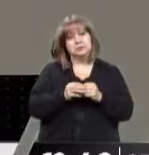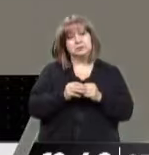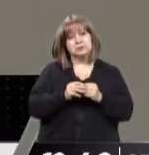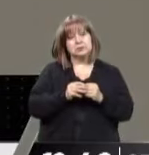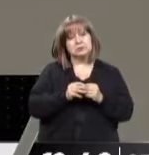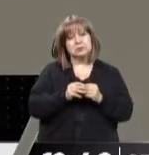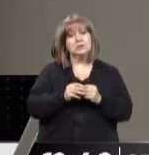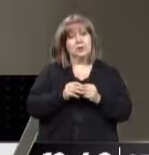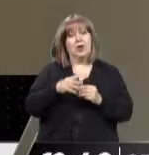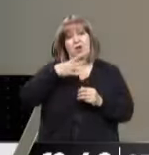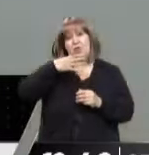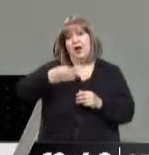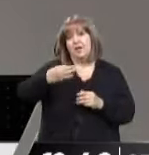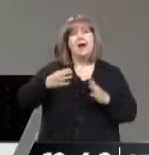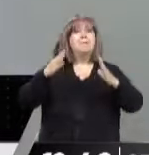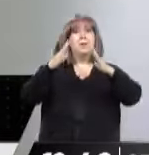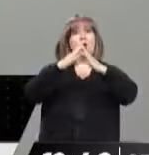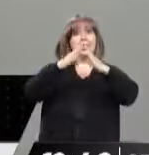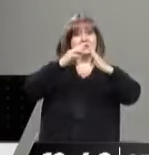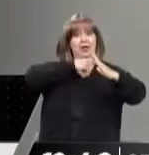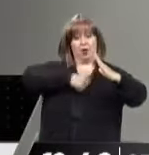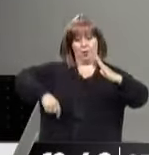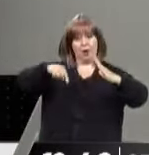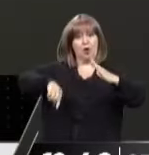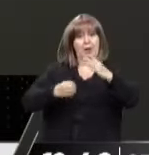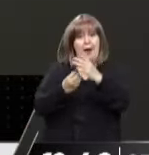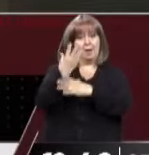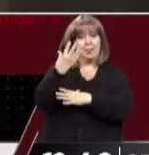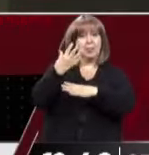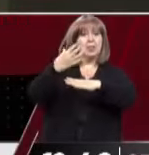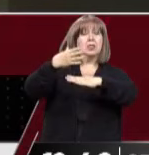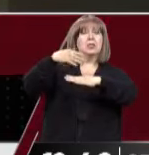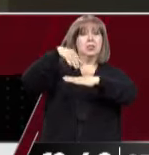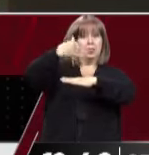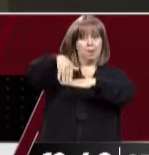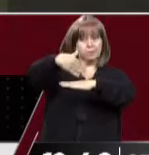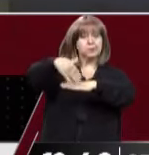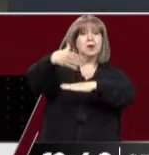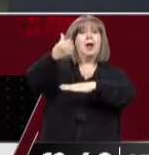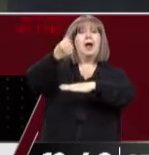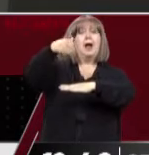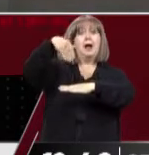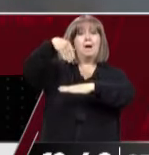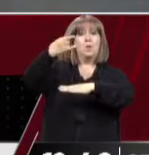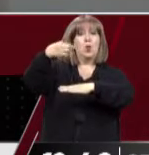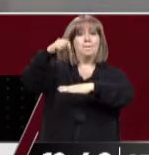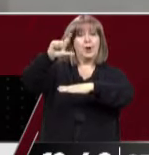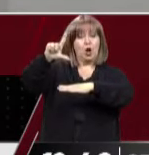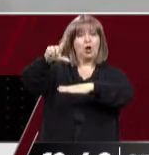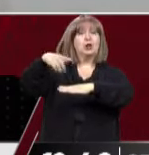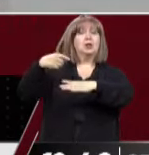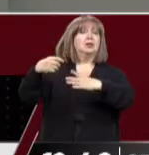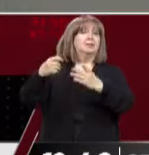Así es seguimos en casa de gobierno Aunque afuera continúan los manifestantes de amopool los policías y penitenciarios